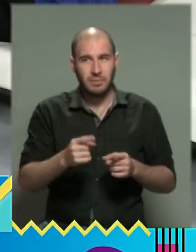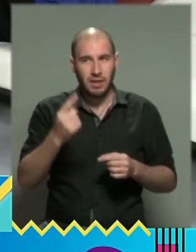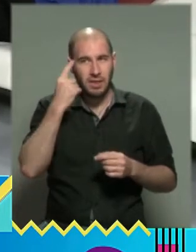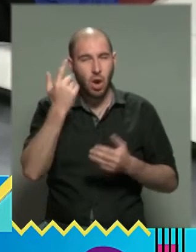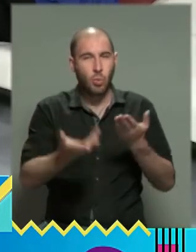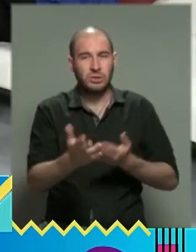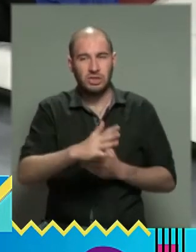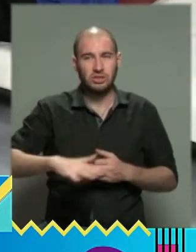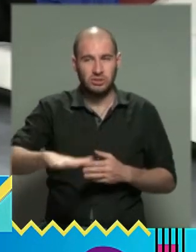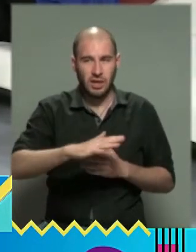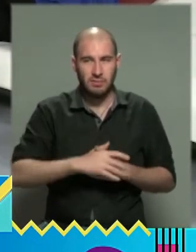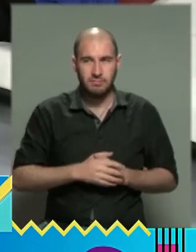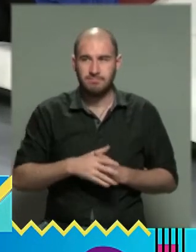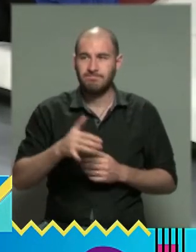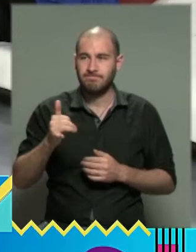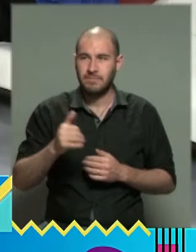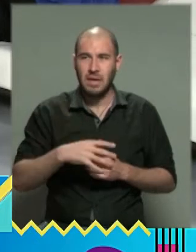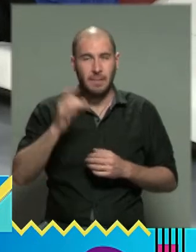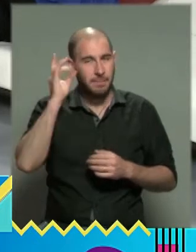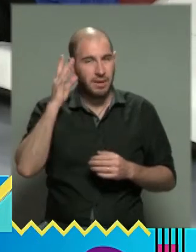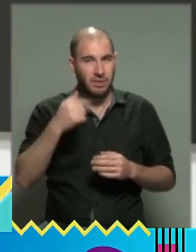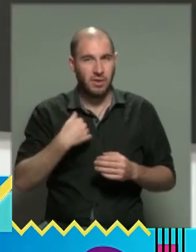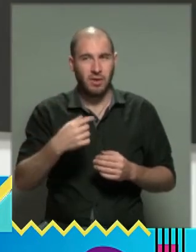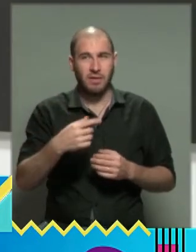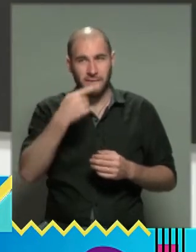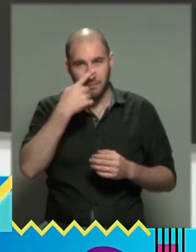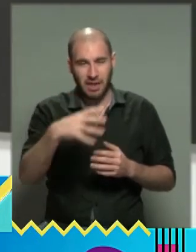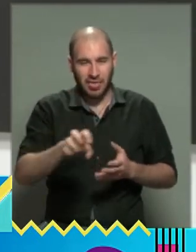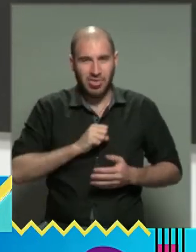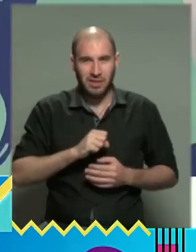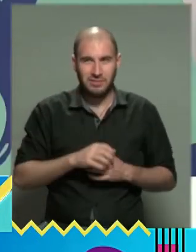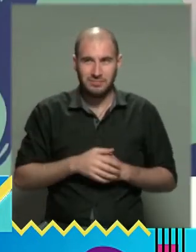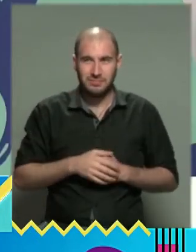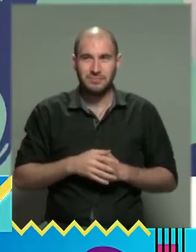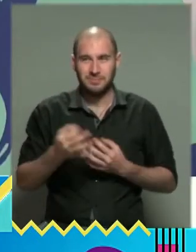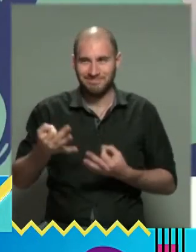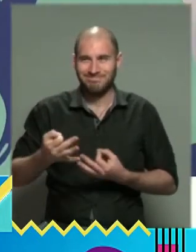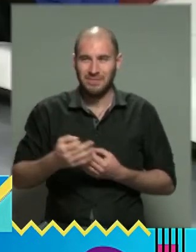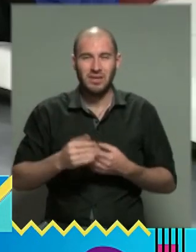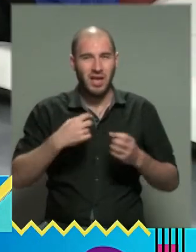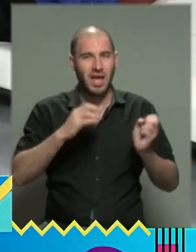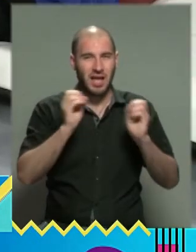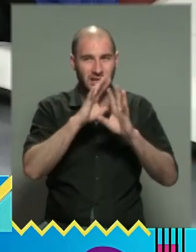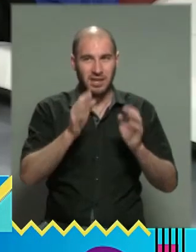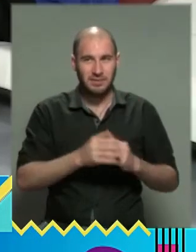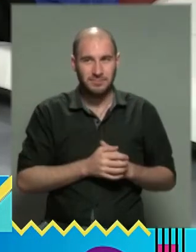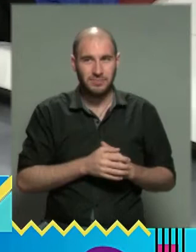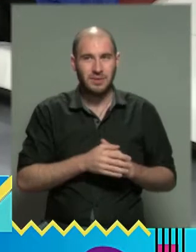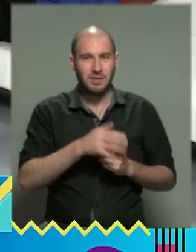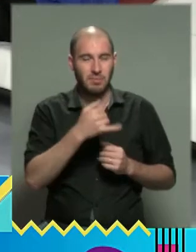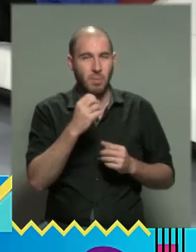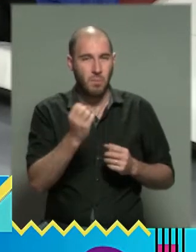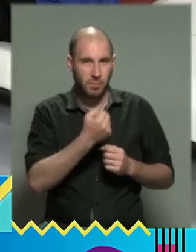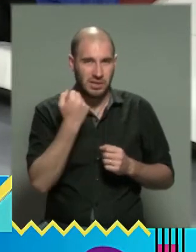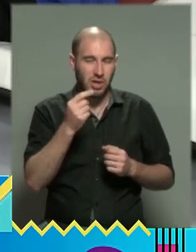de justicia social, ¿no es cierto? Seguro. Bueno, perdón, me apropié del final del programa, pero está muy bien. Quería hacer esa aclaración. Sí, es importante esa